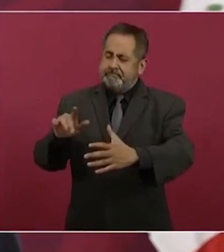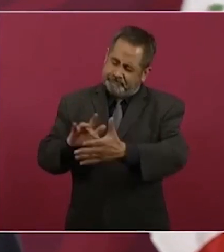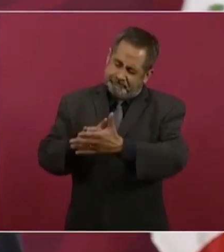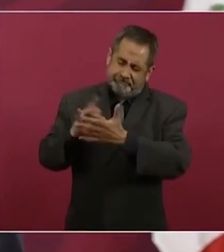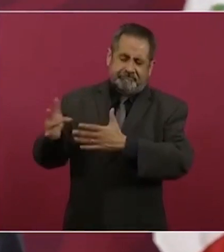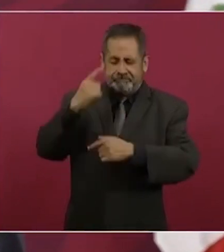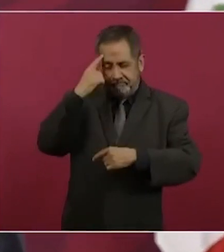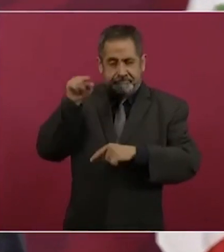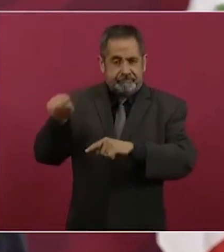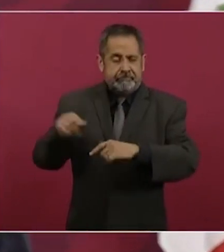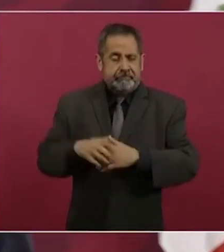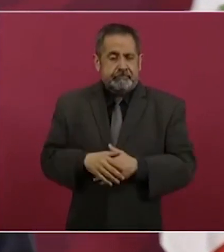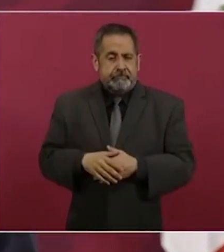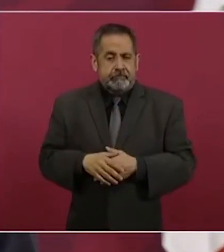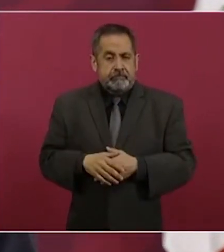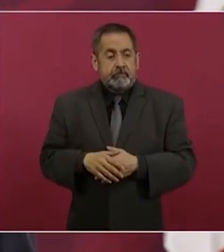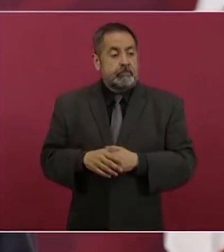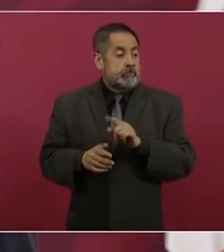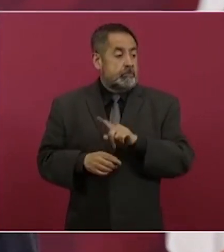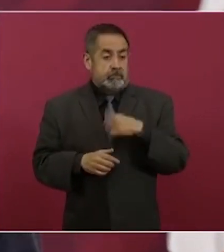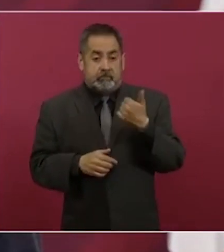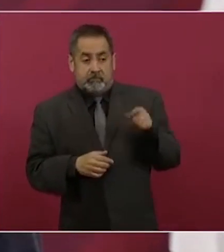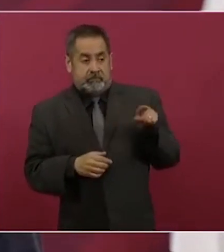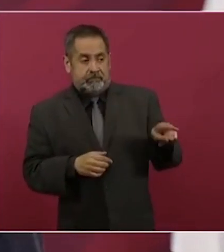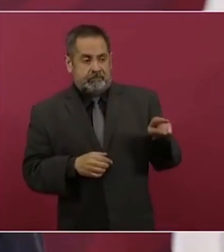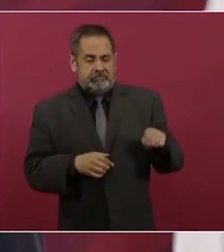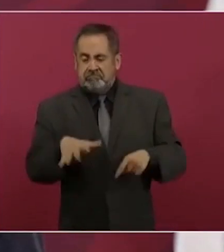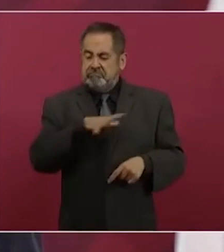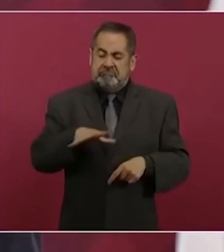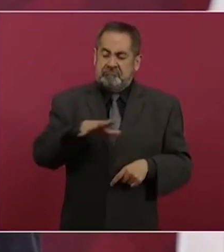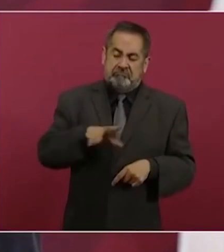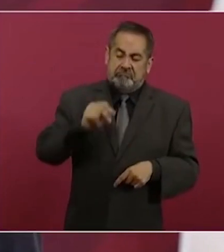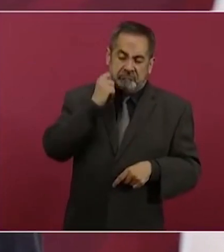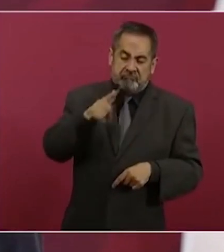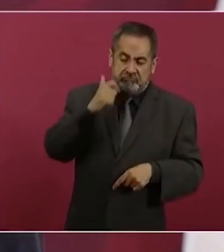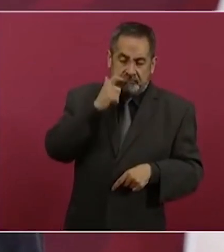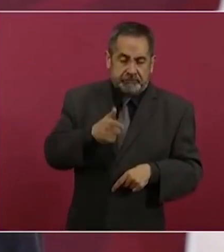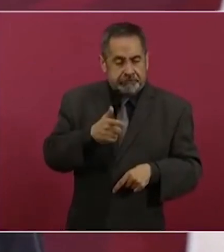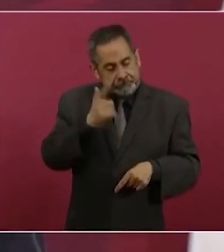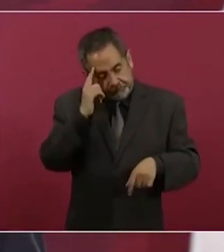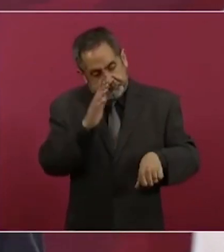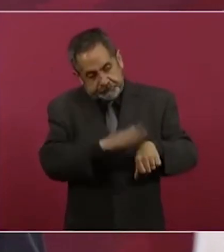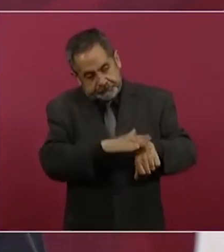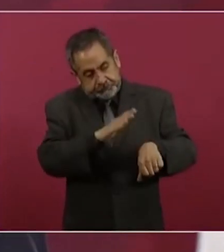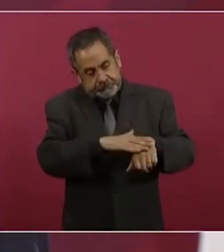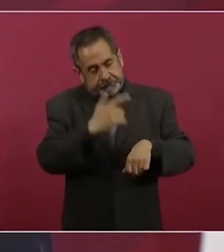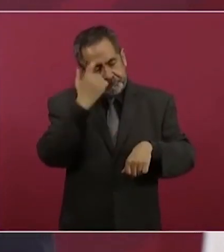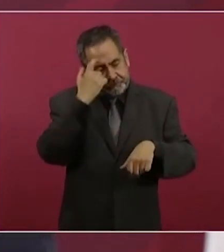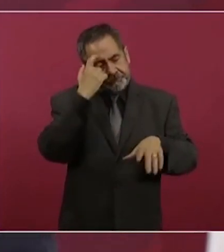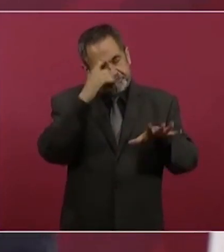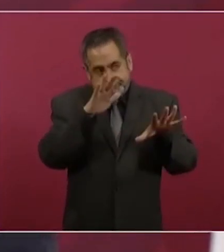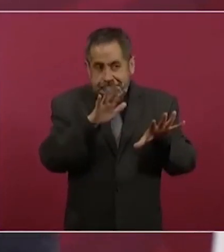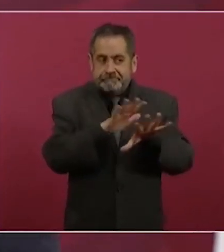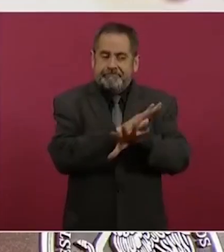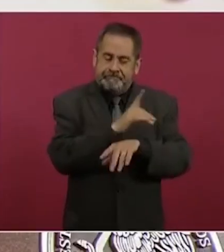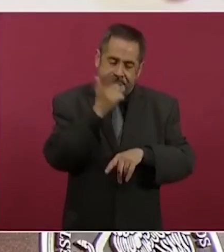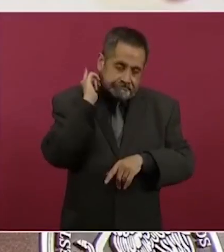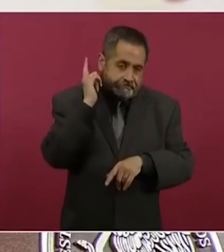Y ojalá y recapaciten los que están pensando que van